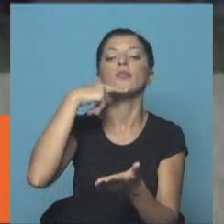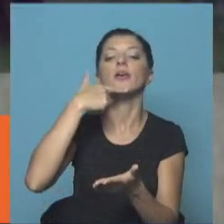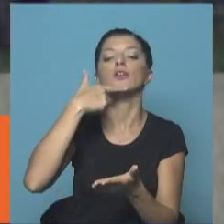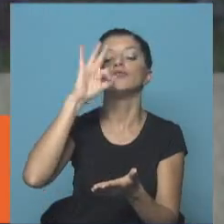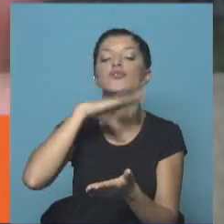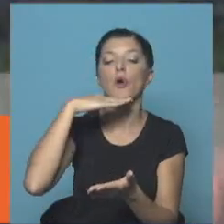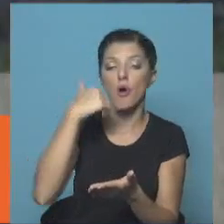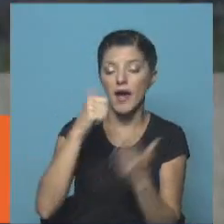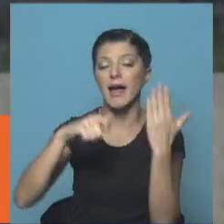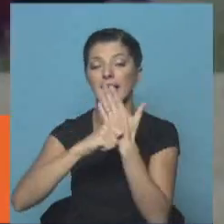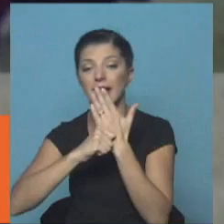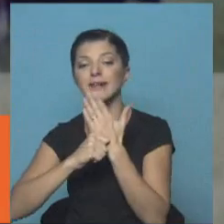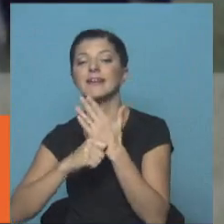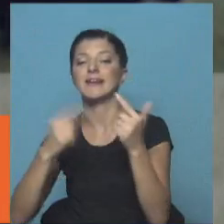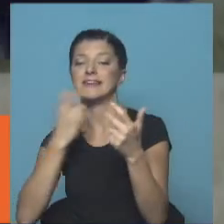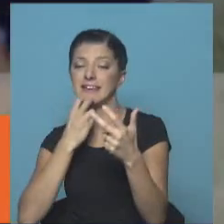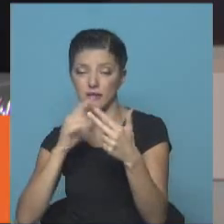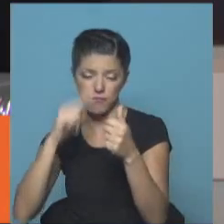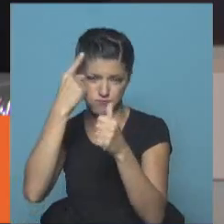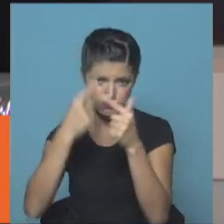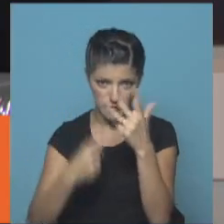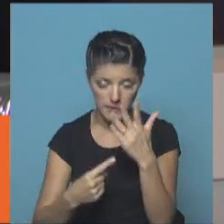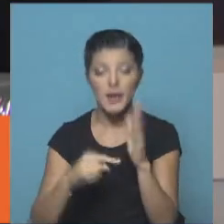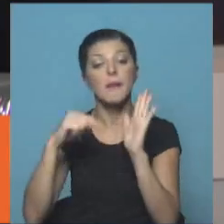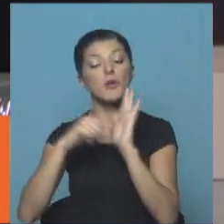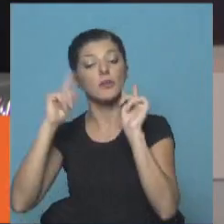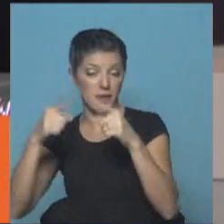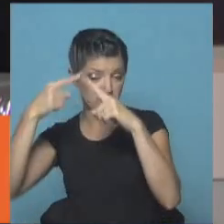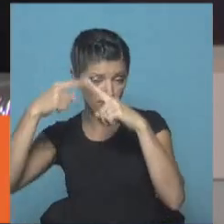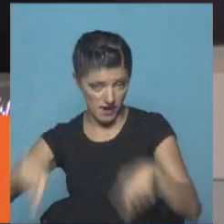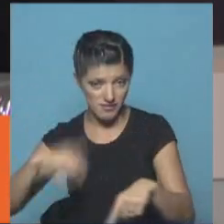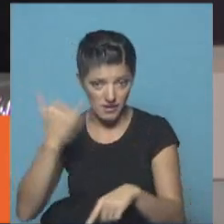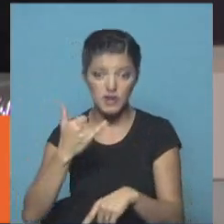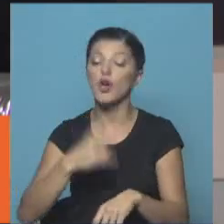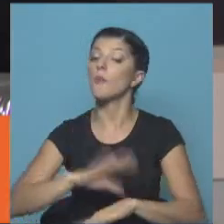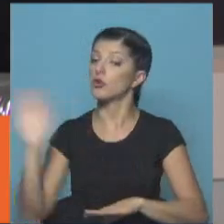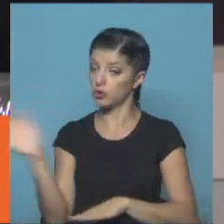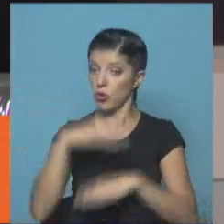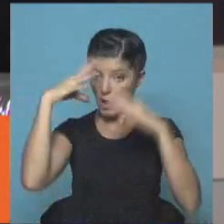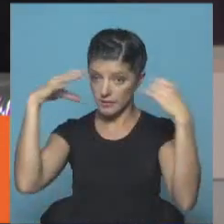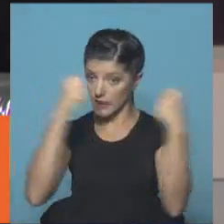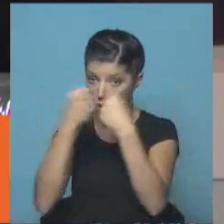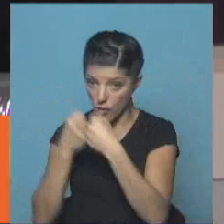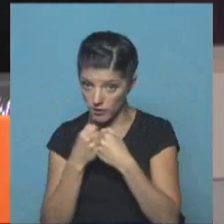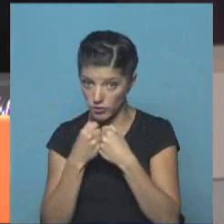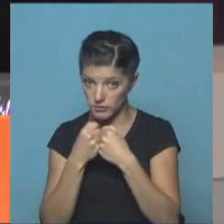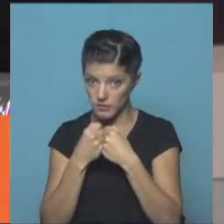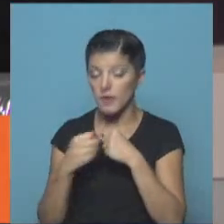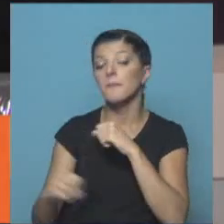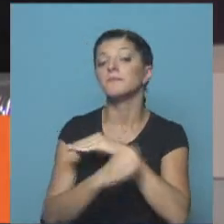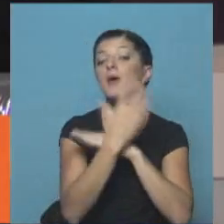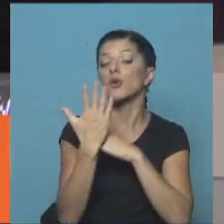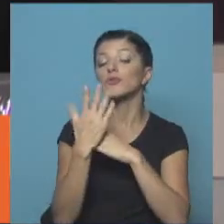hay una base poblacional importante, por supuesto también con diferencias, y como todo acuerdo, ojo, todo acuerdo al Mercosur, pero vamos a hablar ahora también del